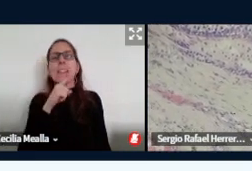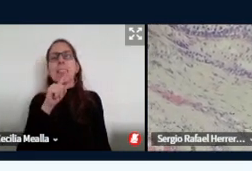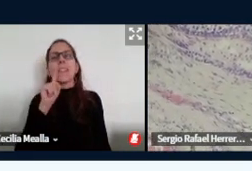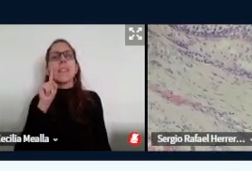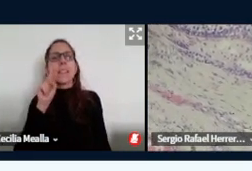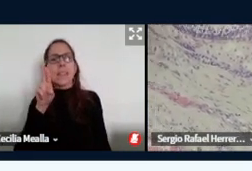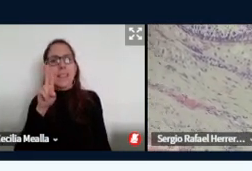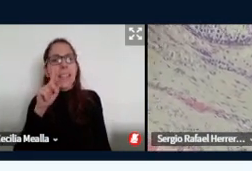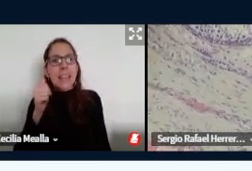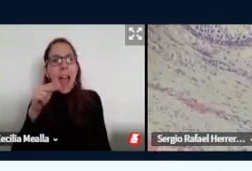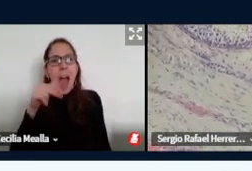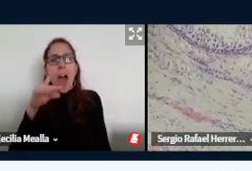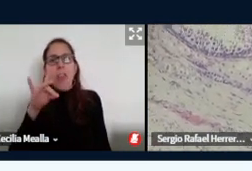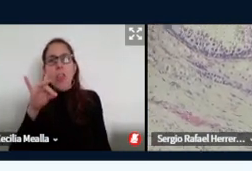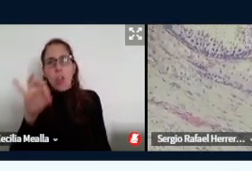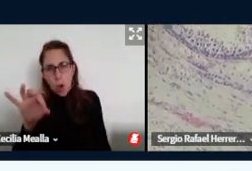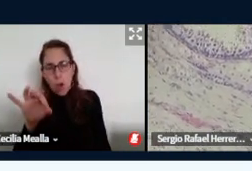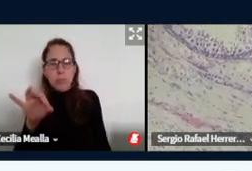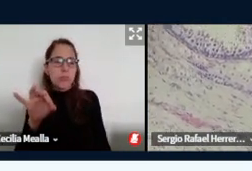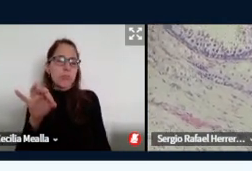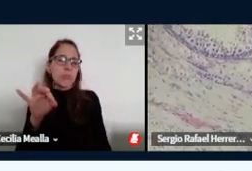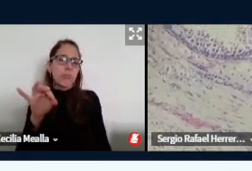músculo estriado